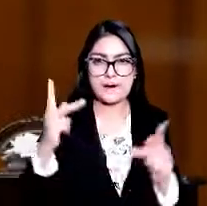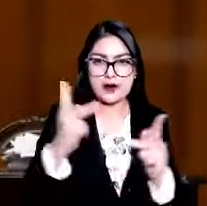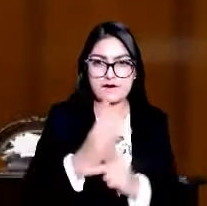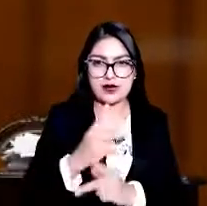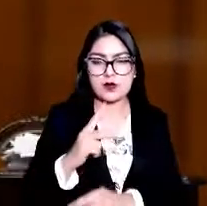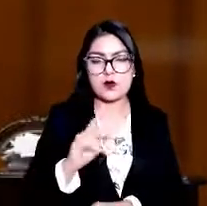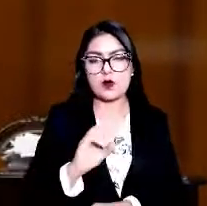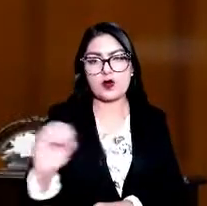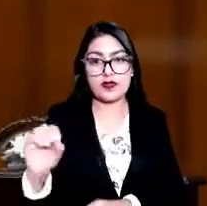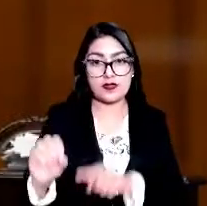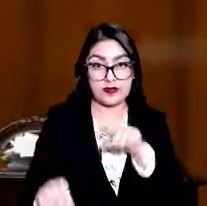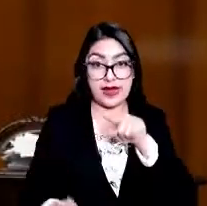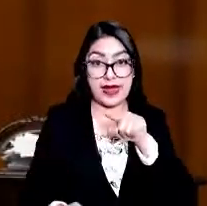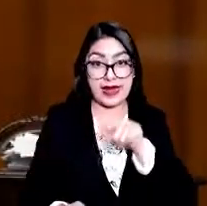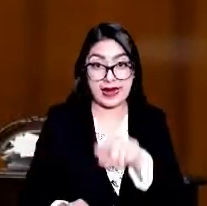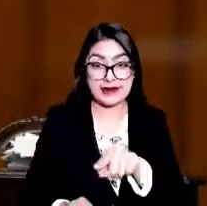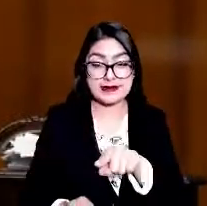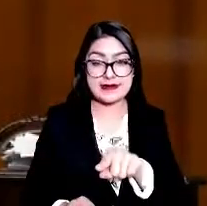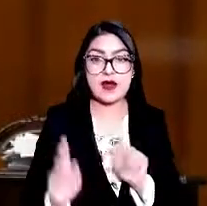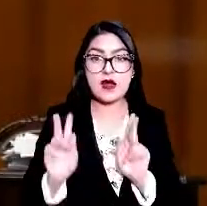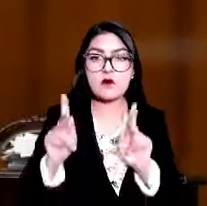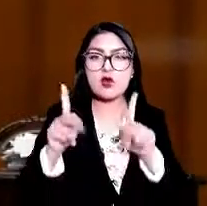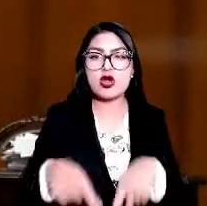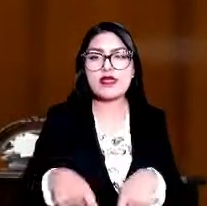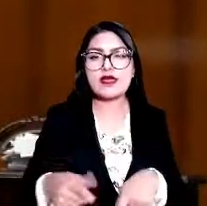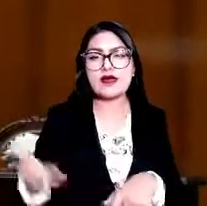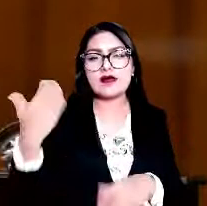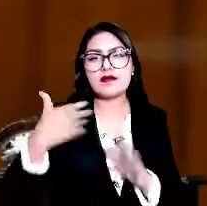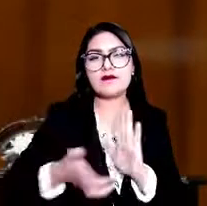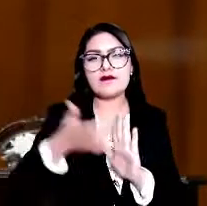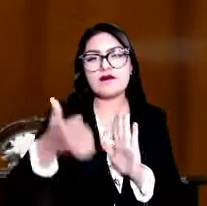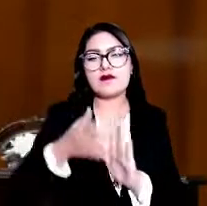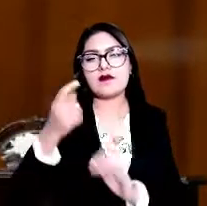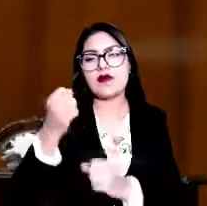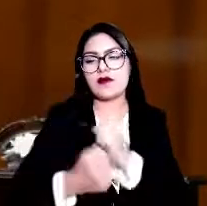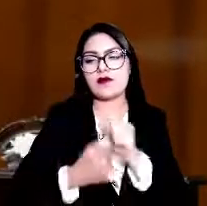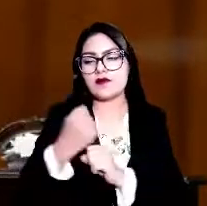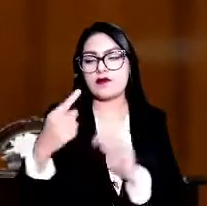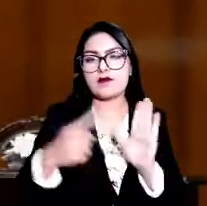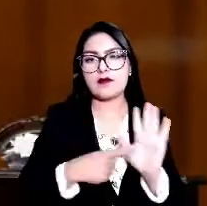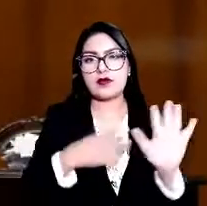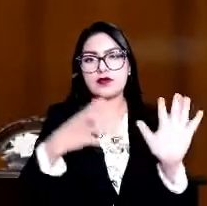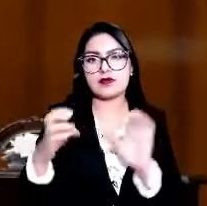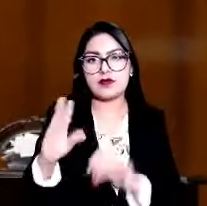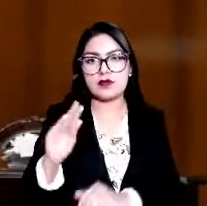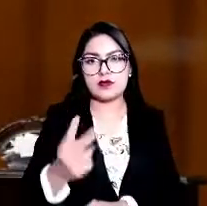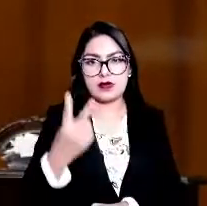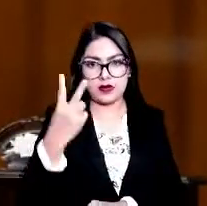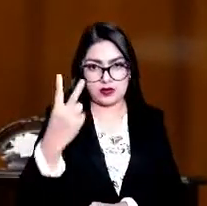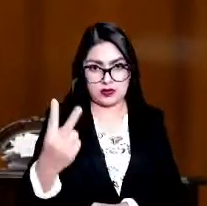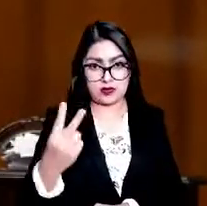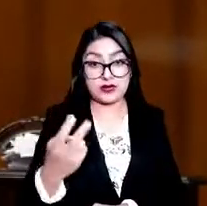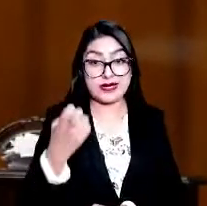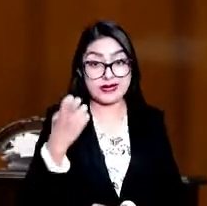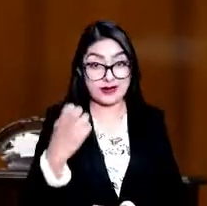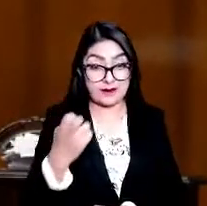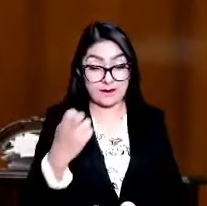puente data del año 1992 y ha sido una de las vías de